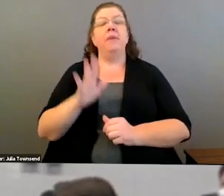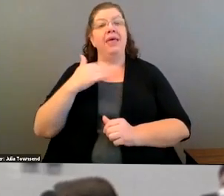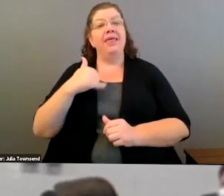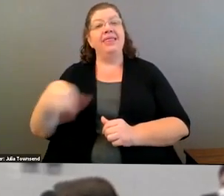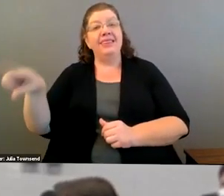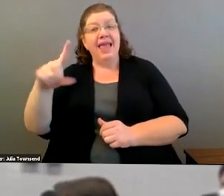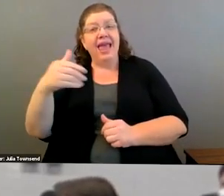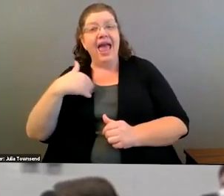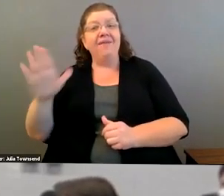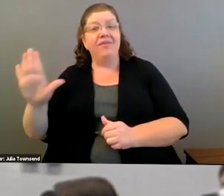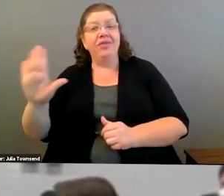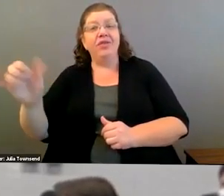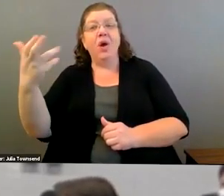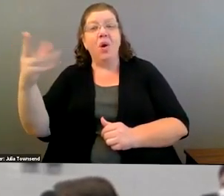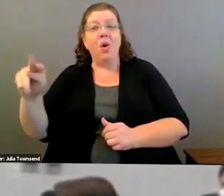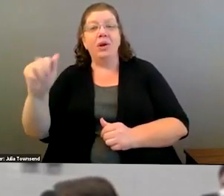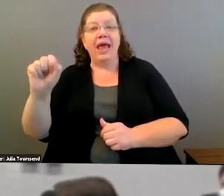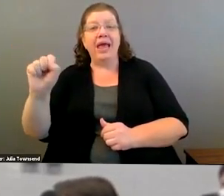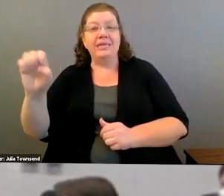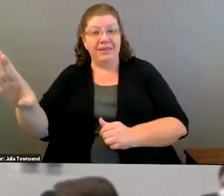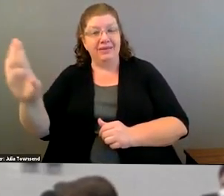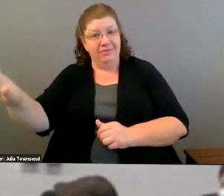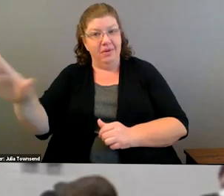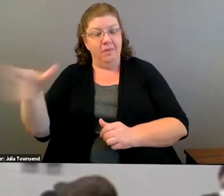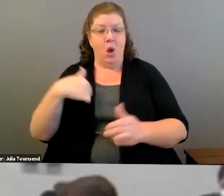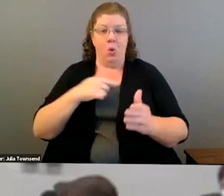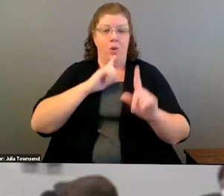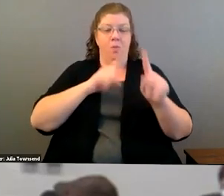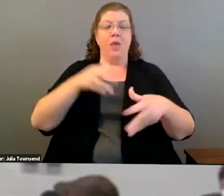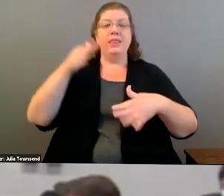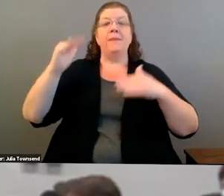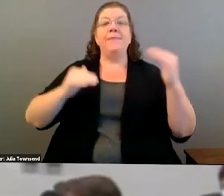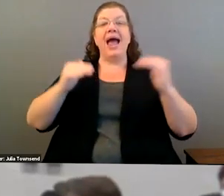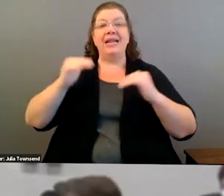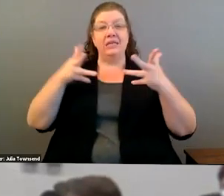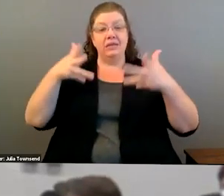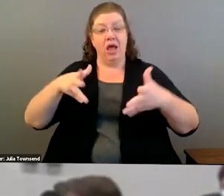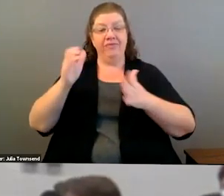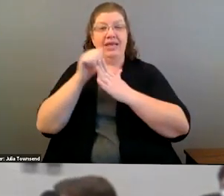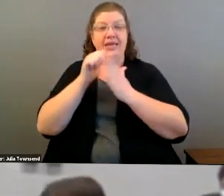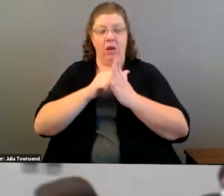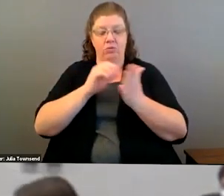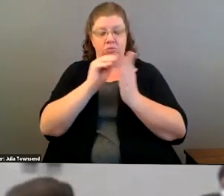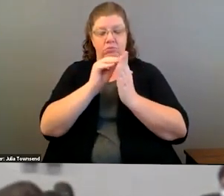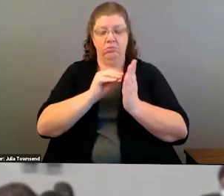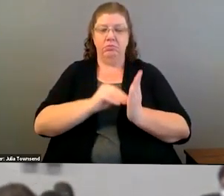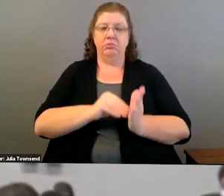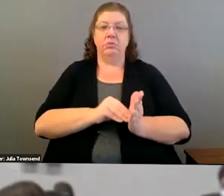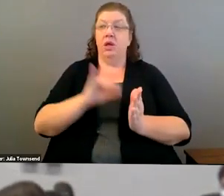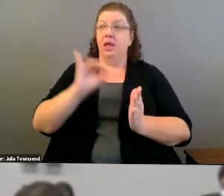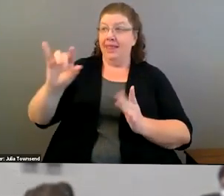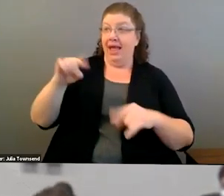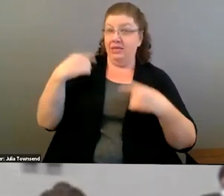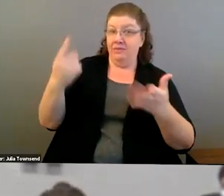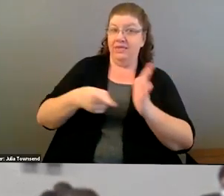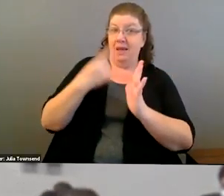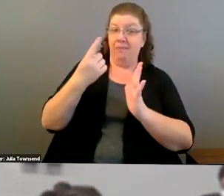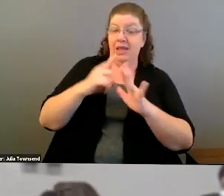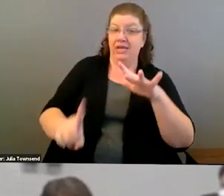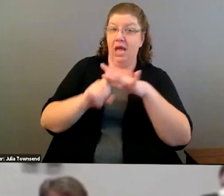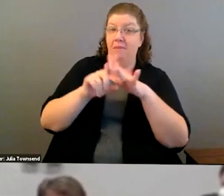tienen sus propias leyes bis pero nosotros simplemente registramos los balances de las cuentas o que esto es algo que ha surgido